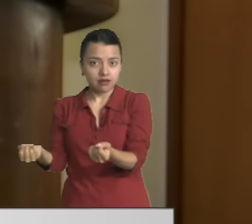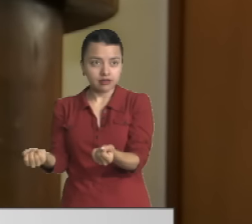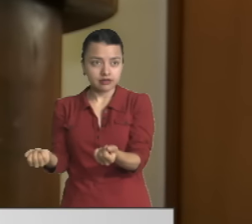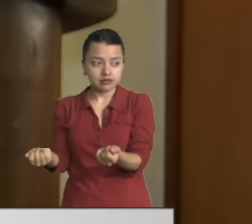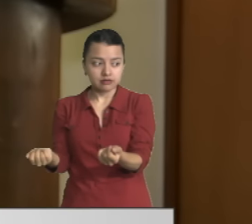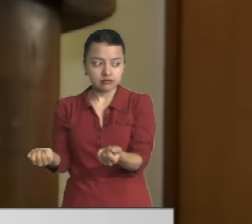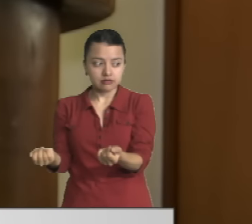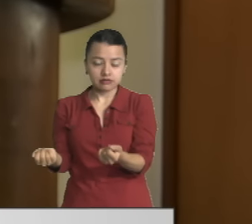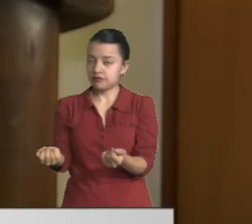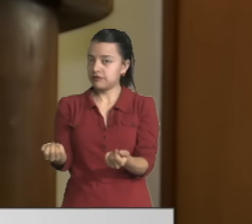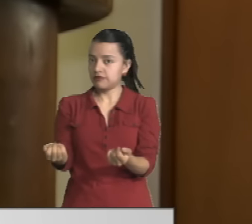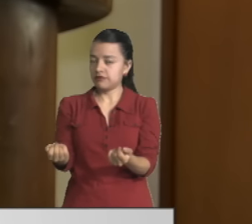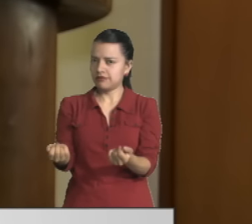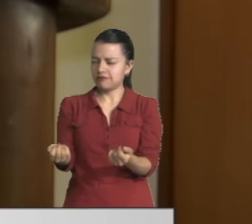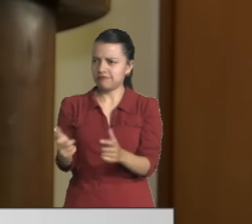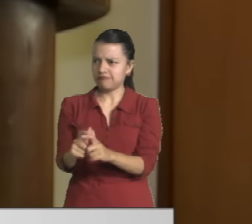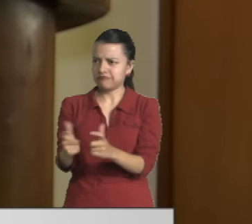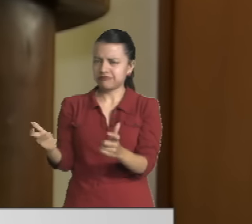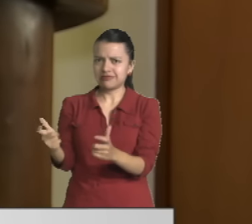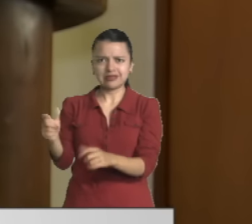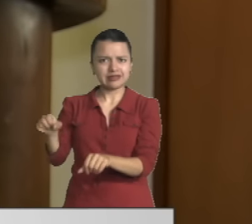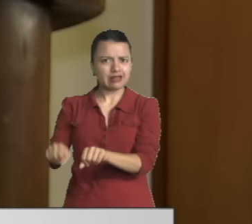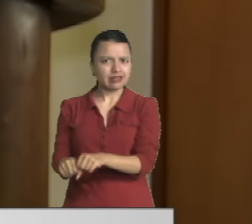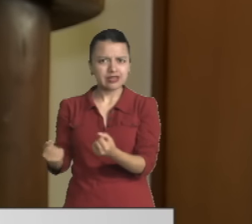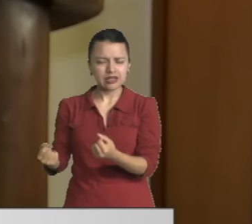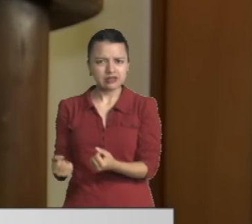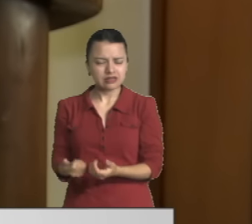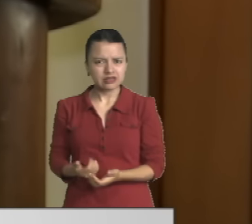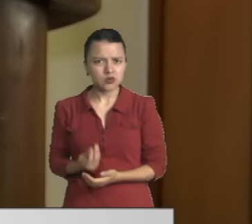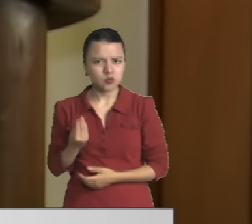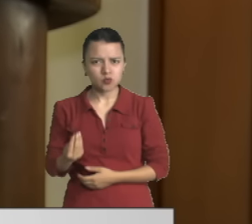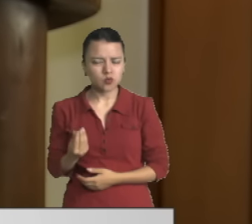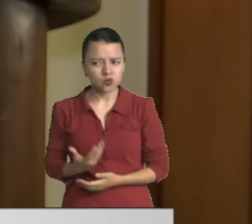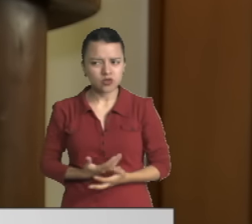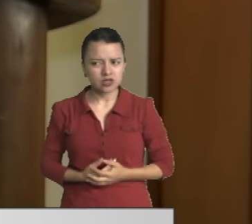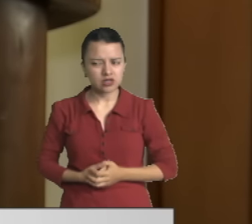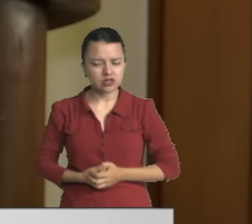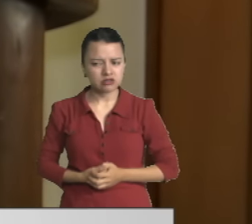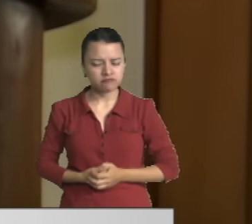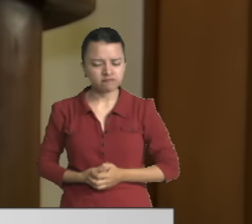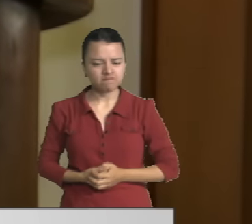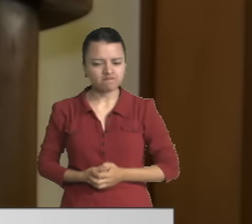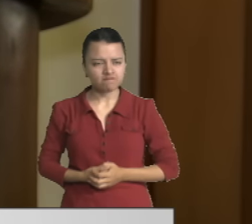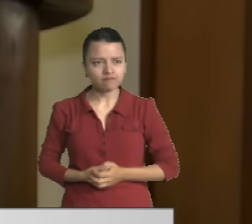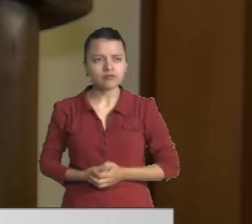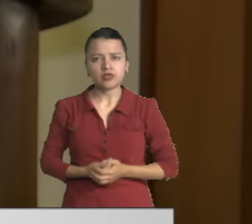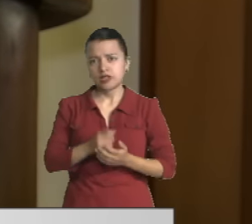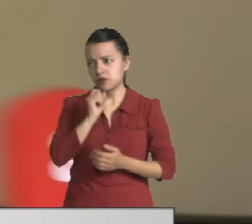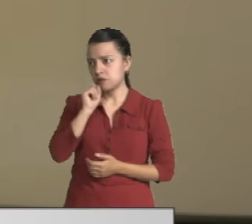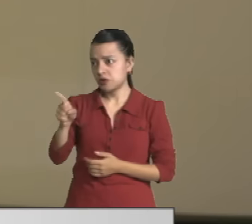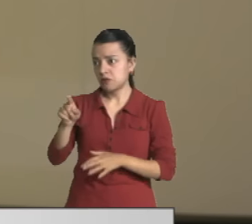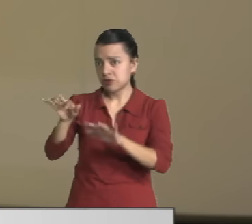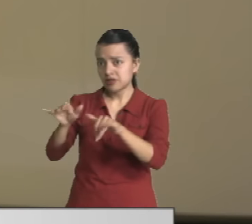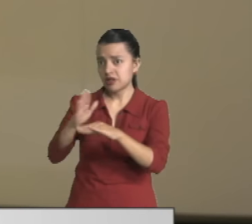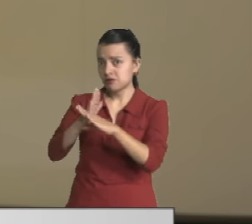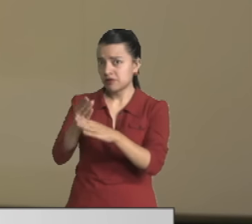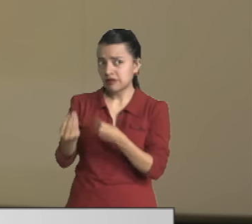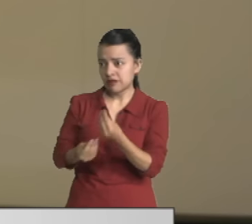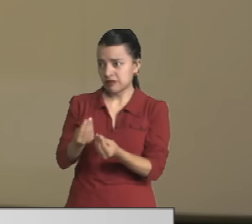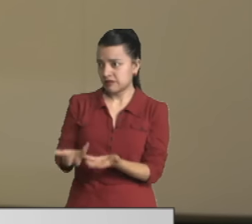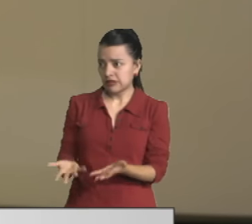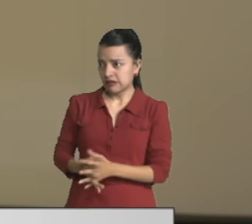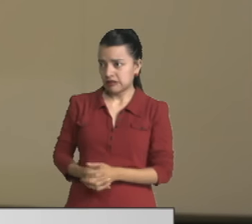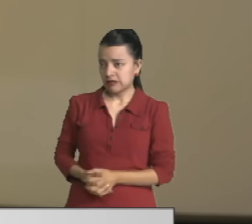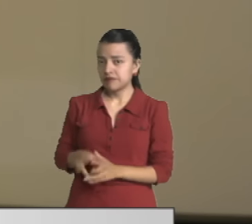un gran número que consultamos precisamente al secretario distrital de seguridad y esto fue lo que nos dijo. Sí, en este momento